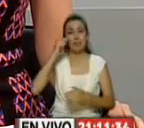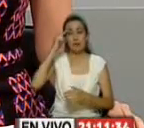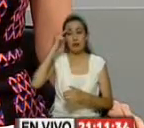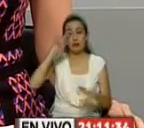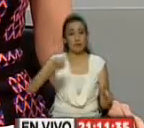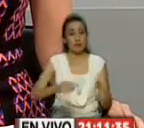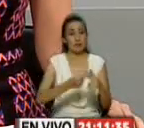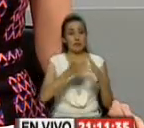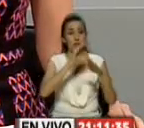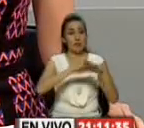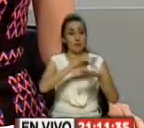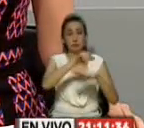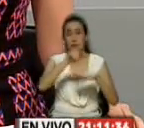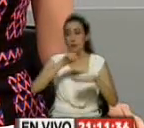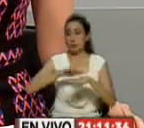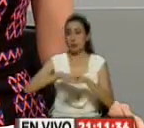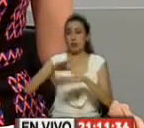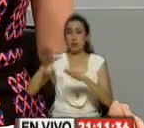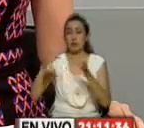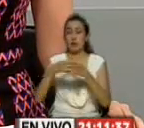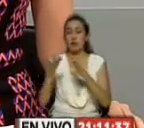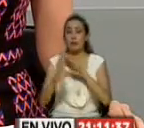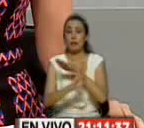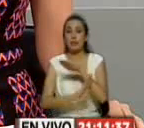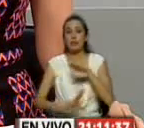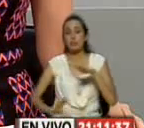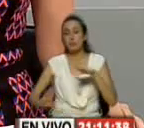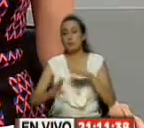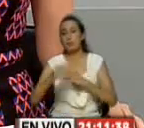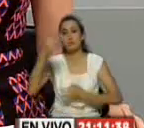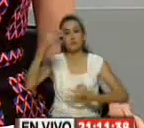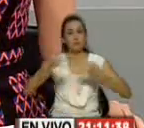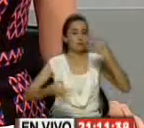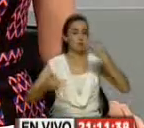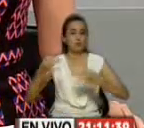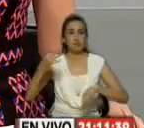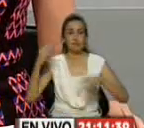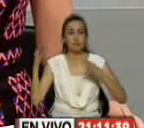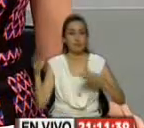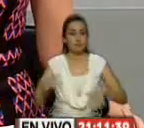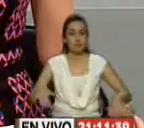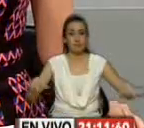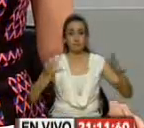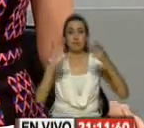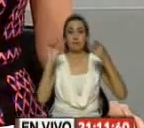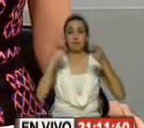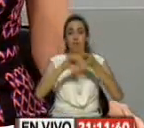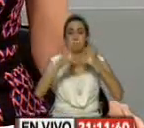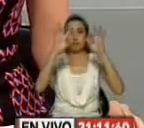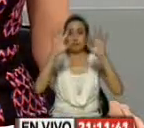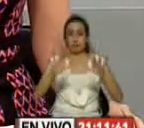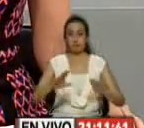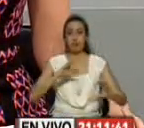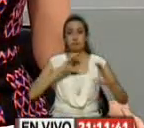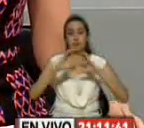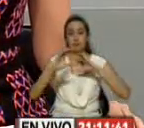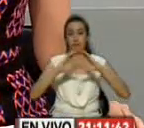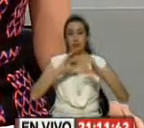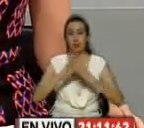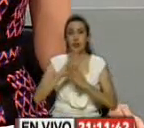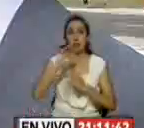de responsabilidad penal y es en base a ellos que la justicia ha actuado sobre el exsecretario de Comunicación Fernando